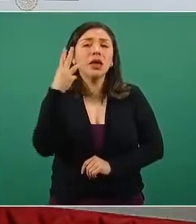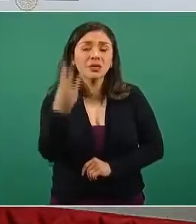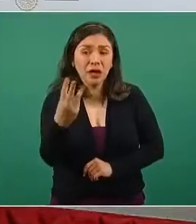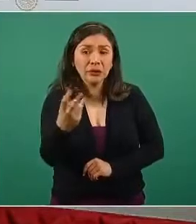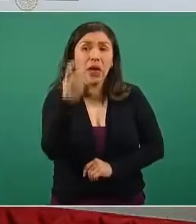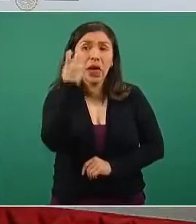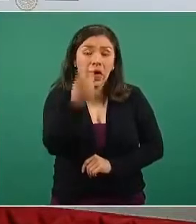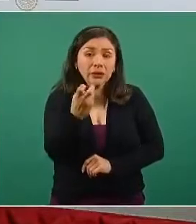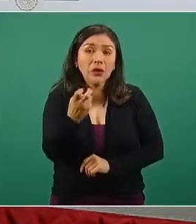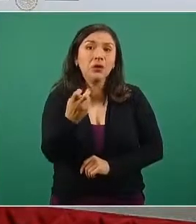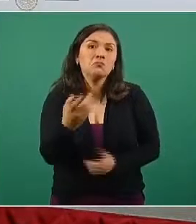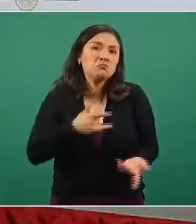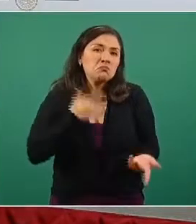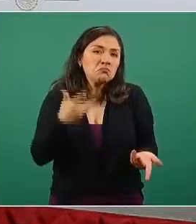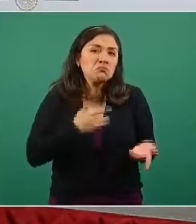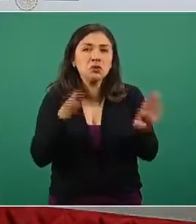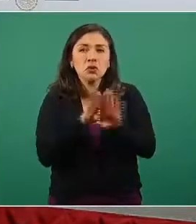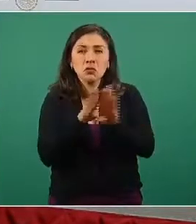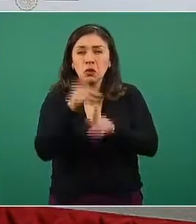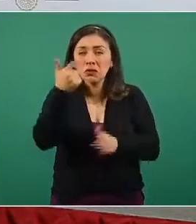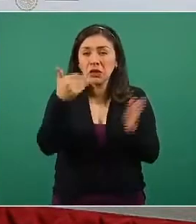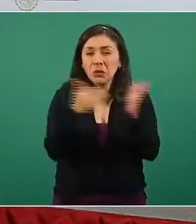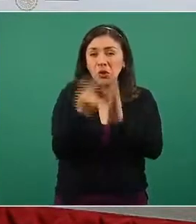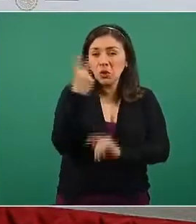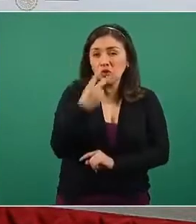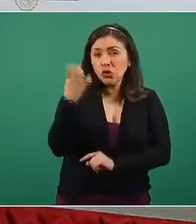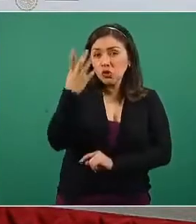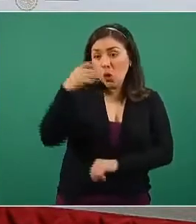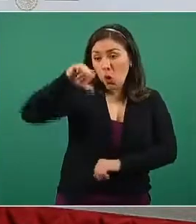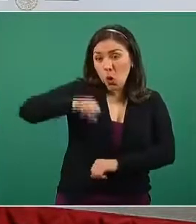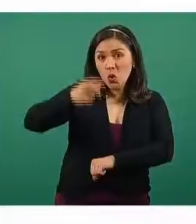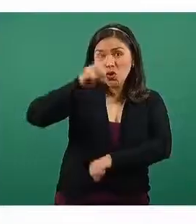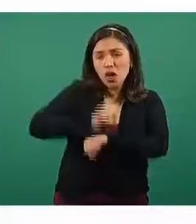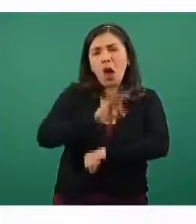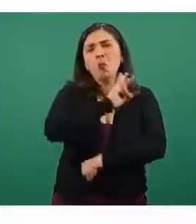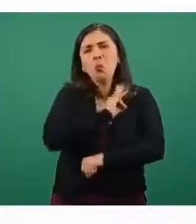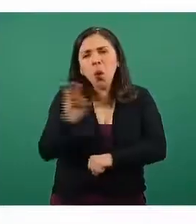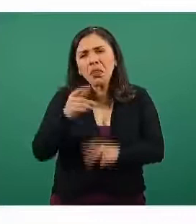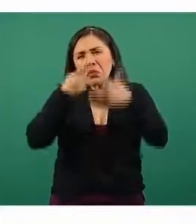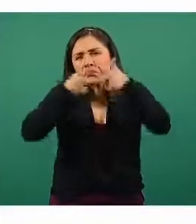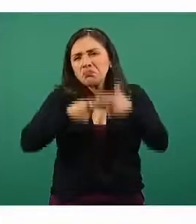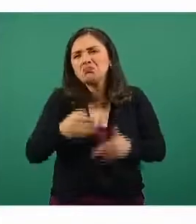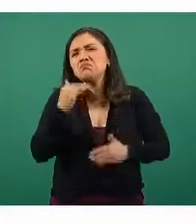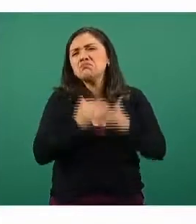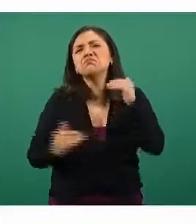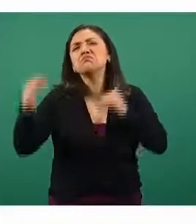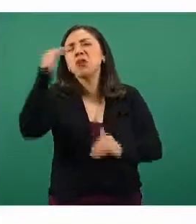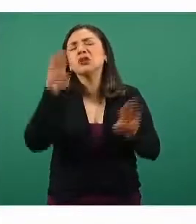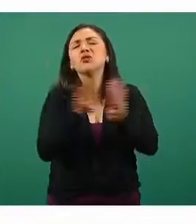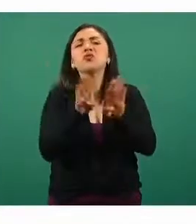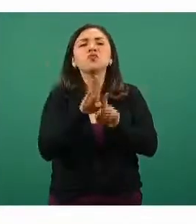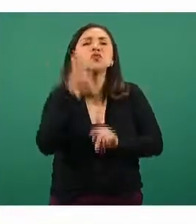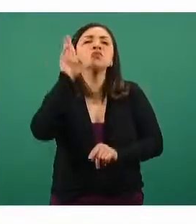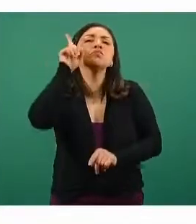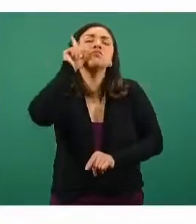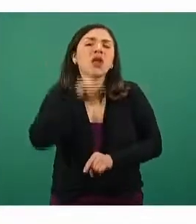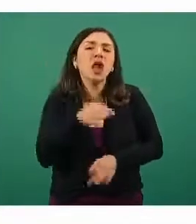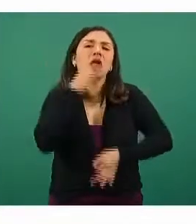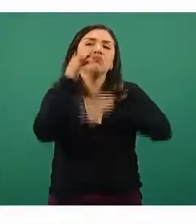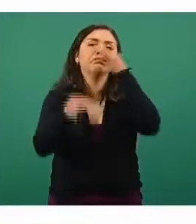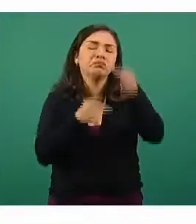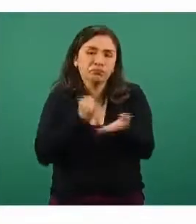17.493 y de ahí la expectativa también que estas 7.204 pues vayan a verse incrementadas para el reporte del día de